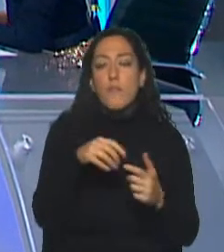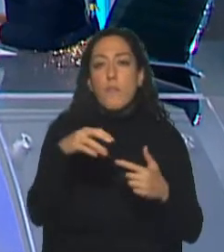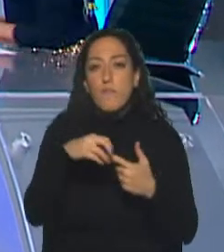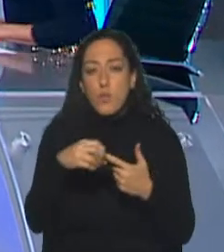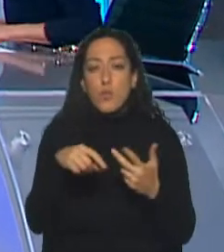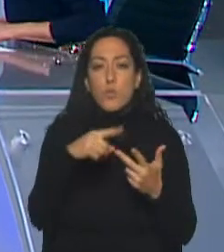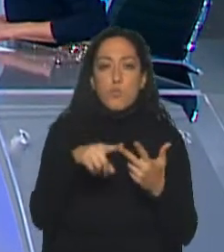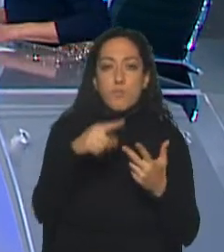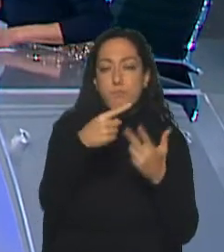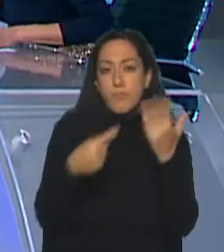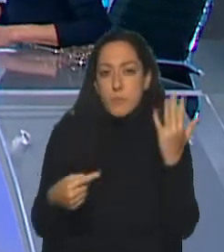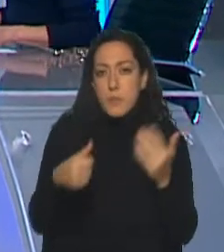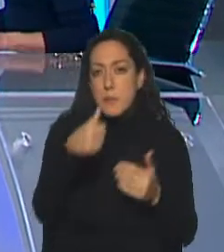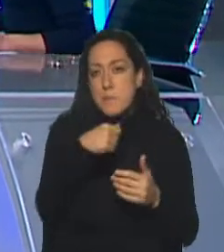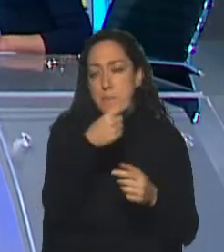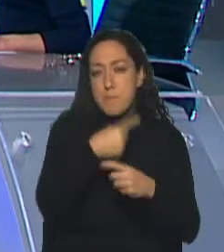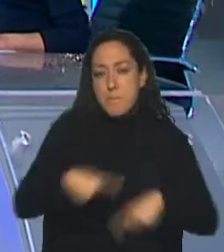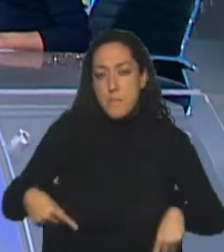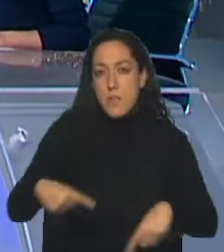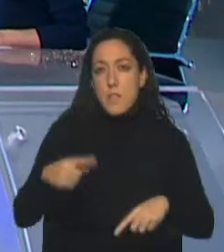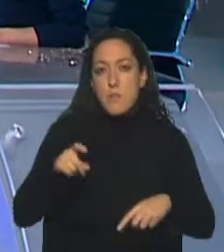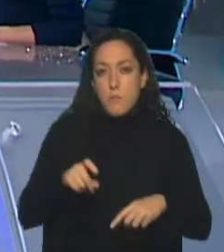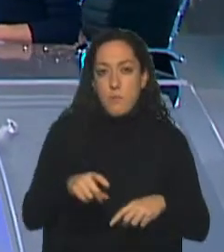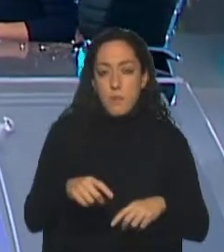antimaláricos en fin antiparasitarios